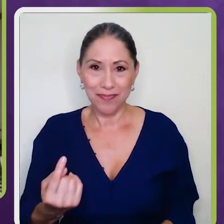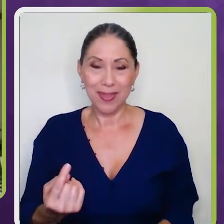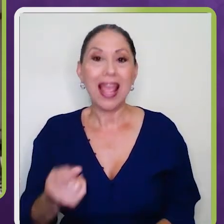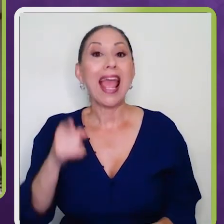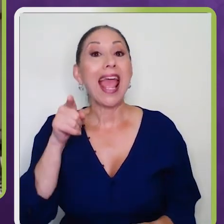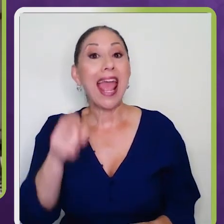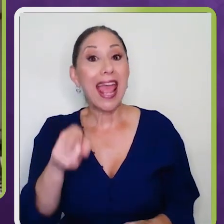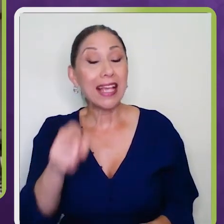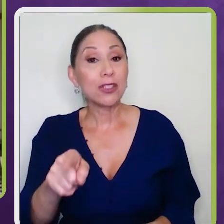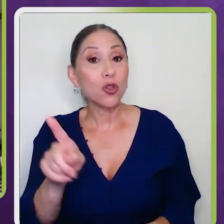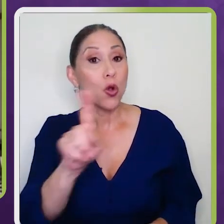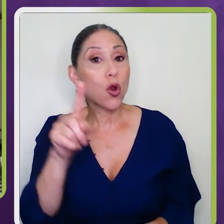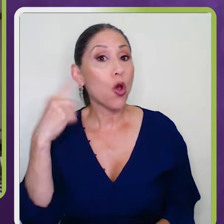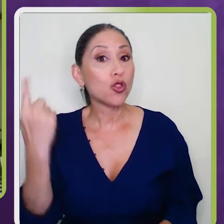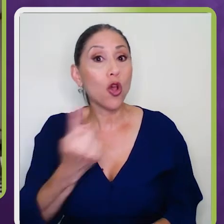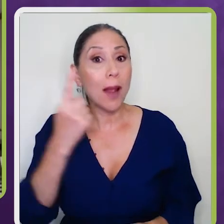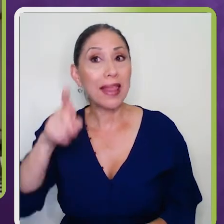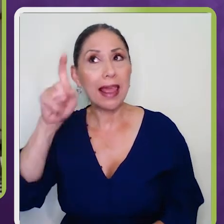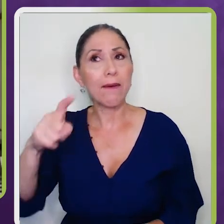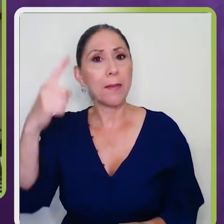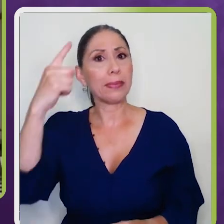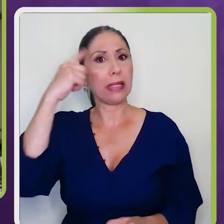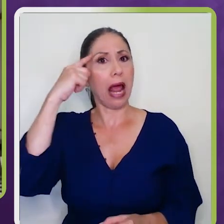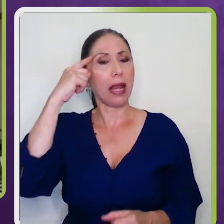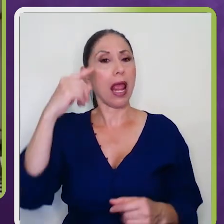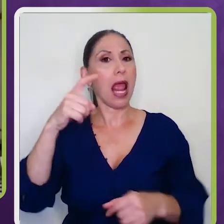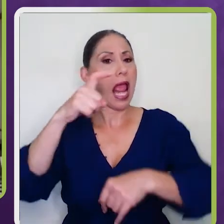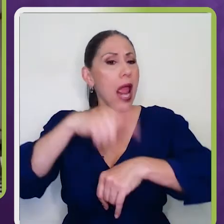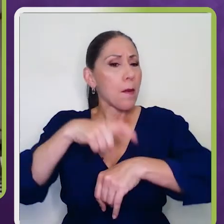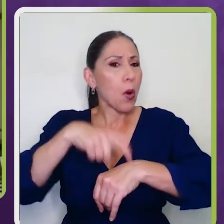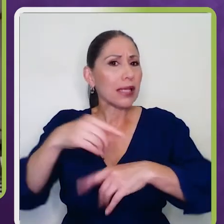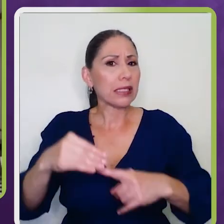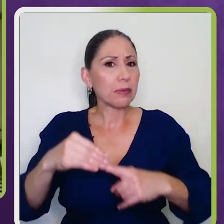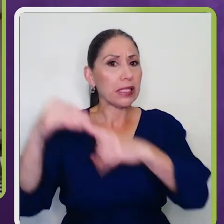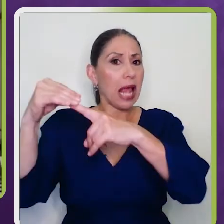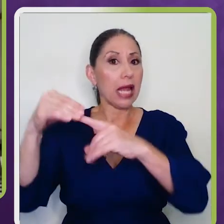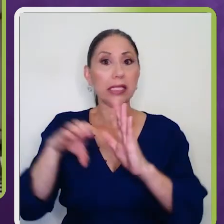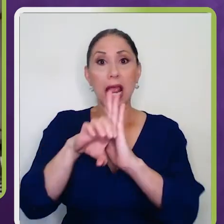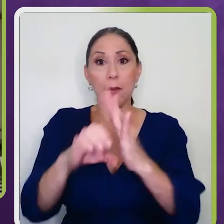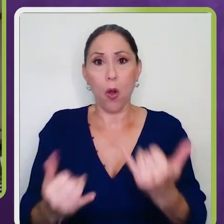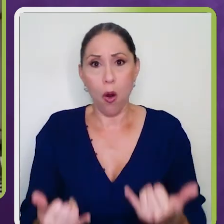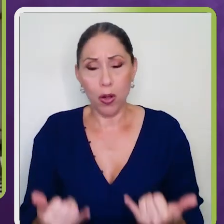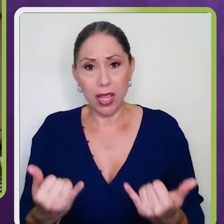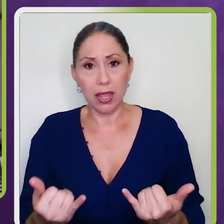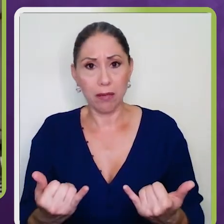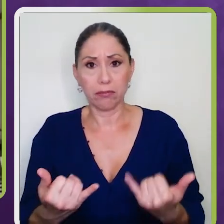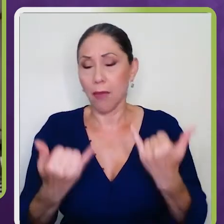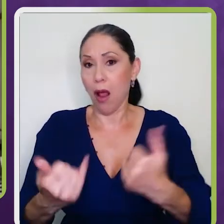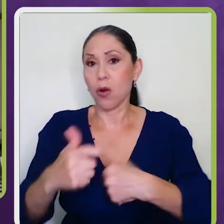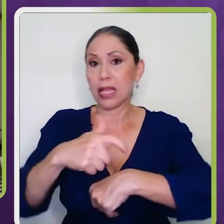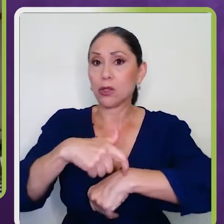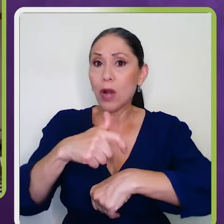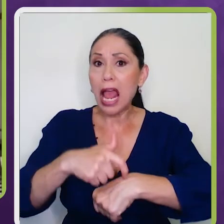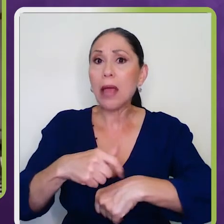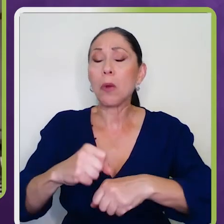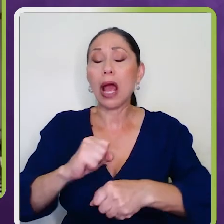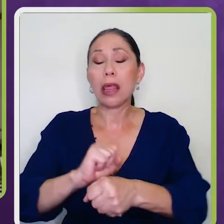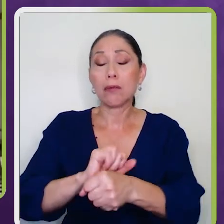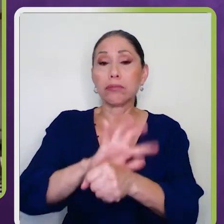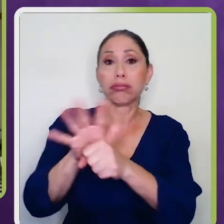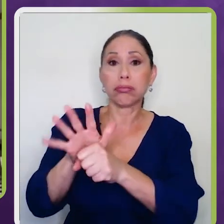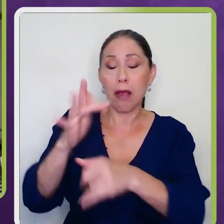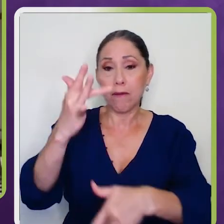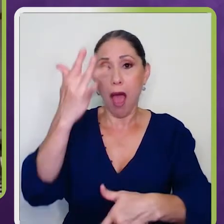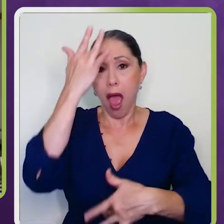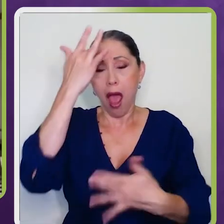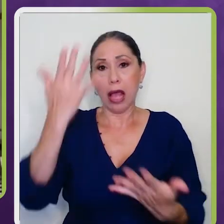lema de proyección, no solo en épocas especiales y como la en la que estamos ahorita, ¿verdad?, que es una época